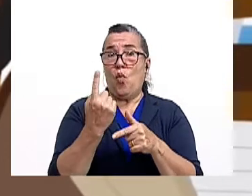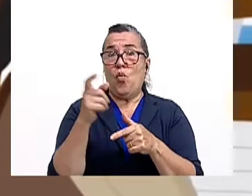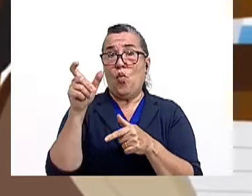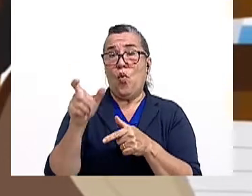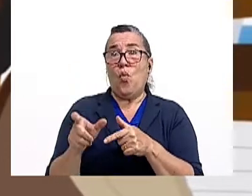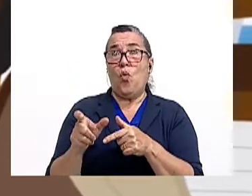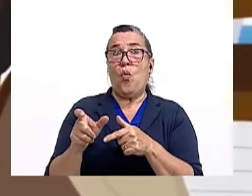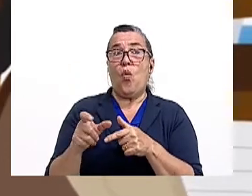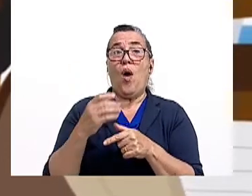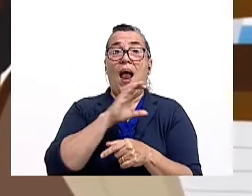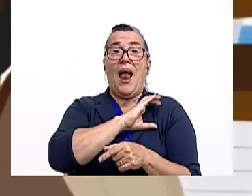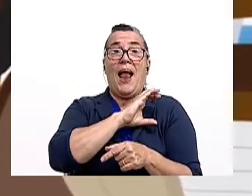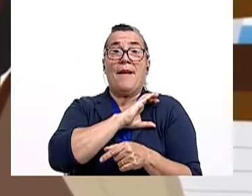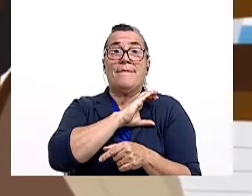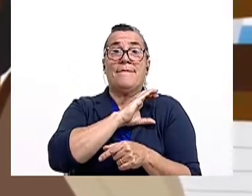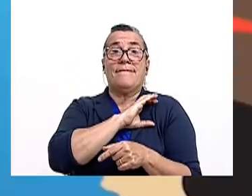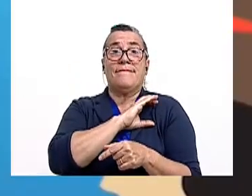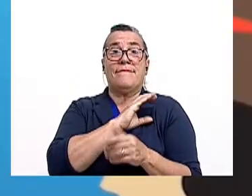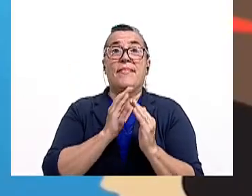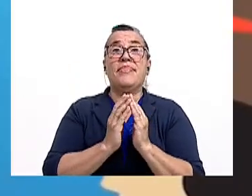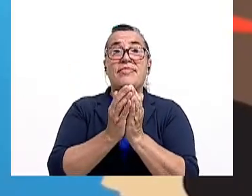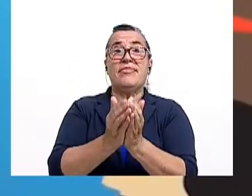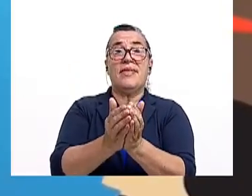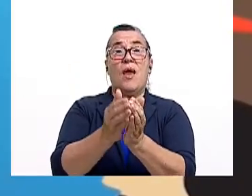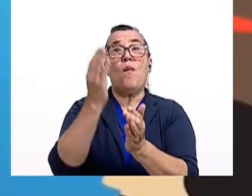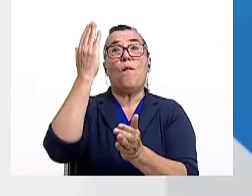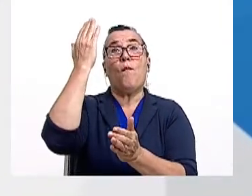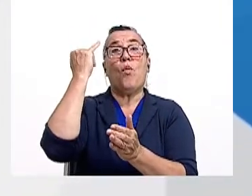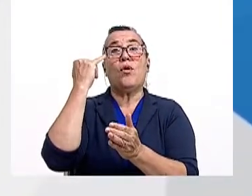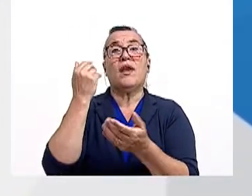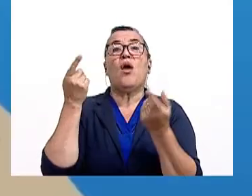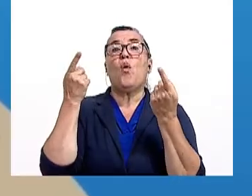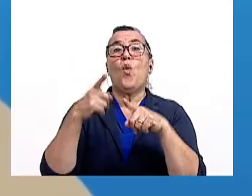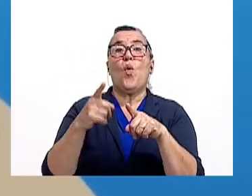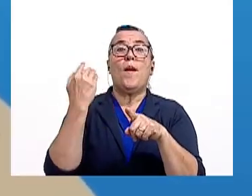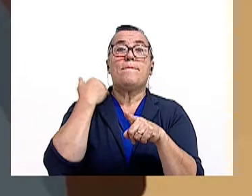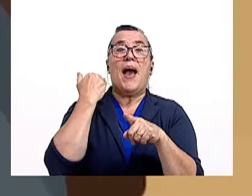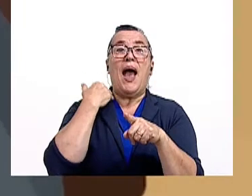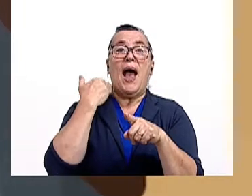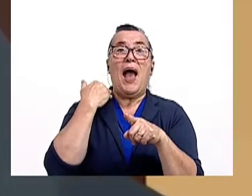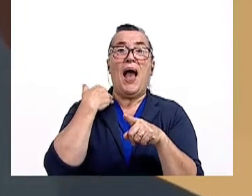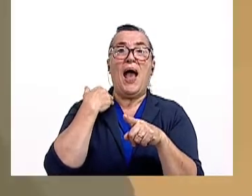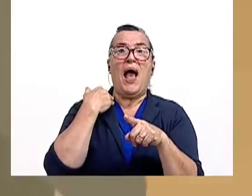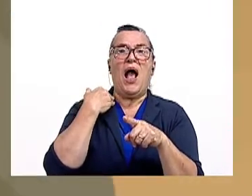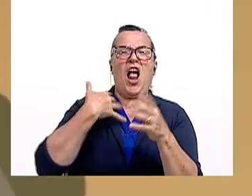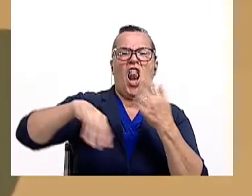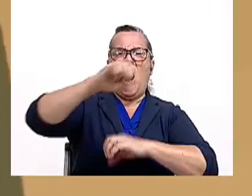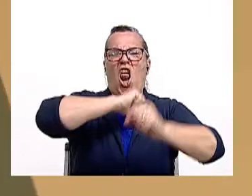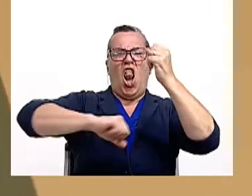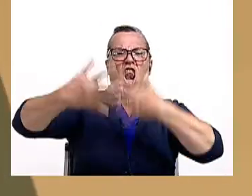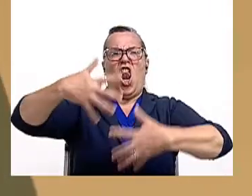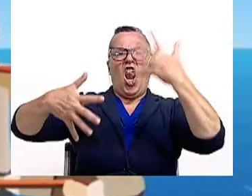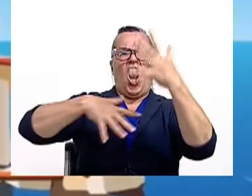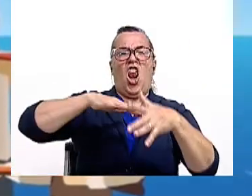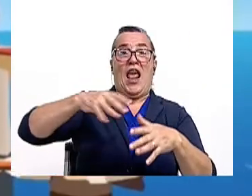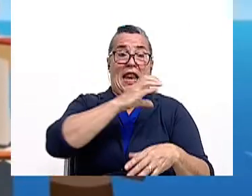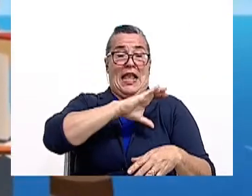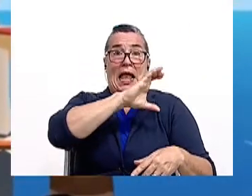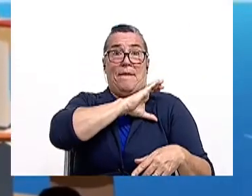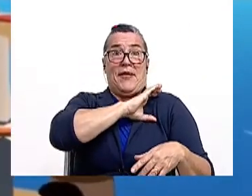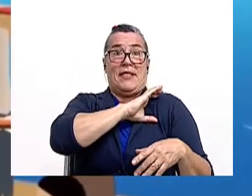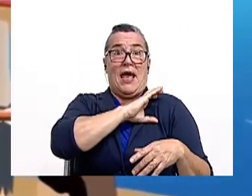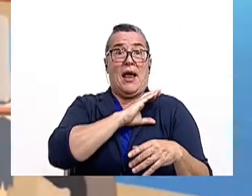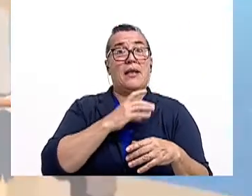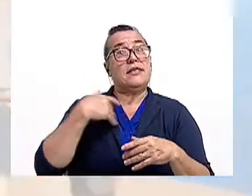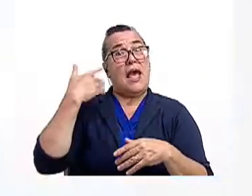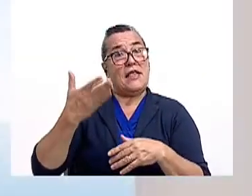prisioneros era el capitán del barco. ¿Por qué? Porque había sucedido un motín. En compensación, este capitán lo lleva a él y